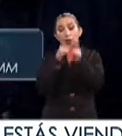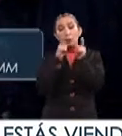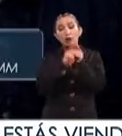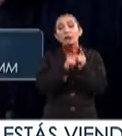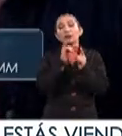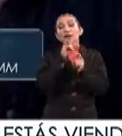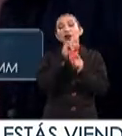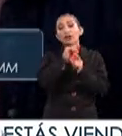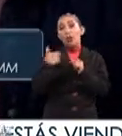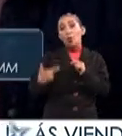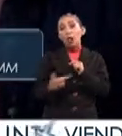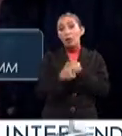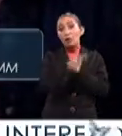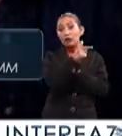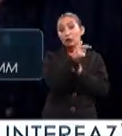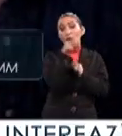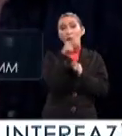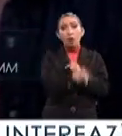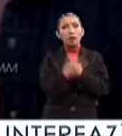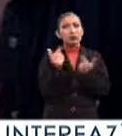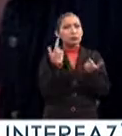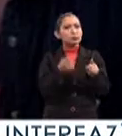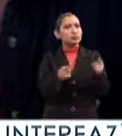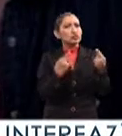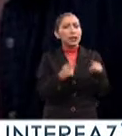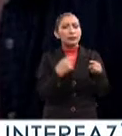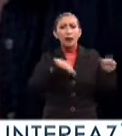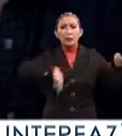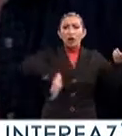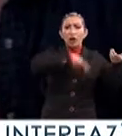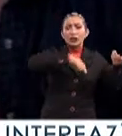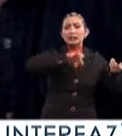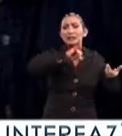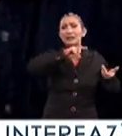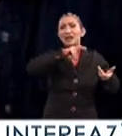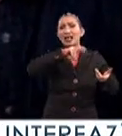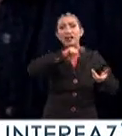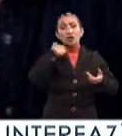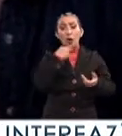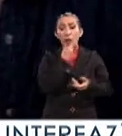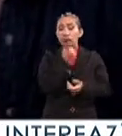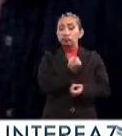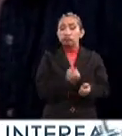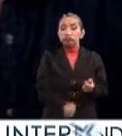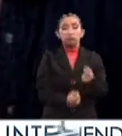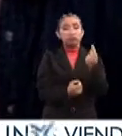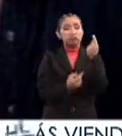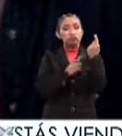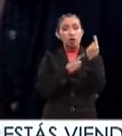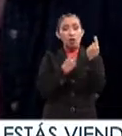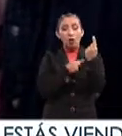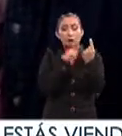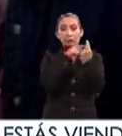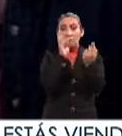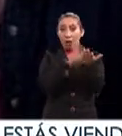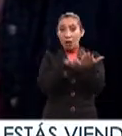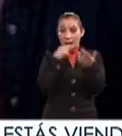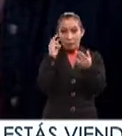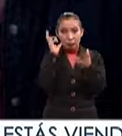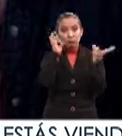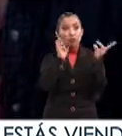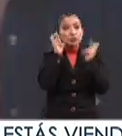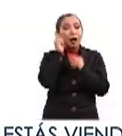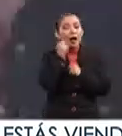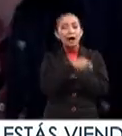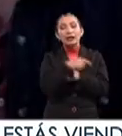Sinfónica de la Universidad de Guanajuato con el concierto de violín de Sibelius con un extraordinario solista que es una cosa que vale muchísimo la pena,